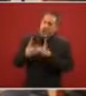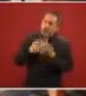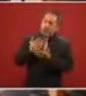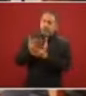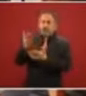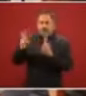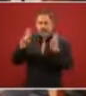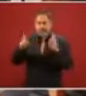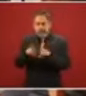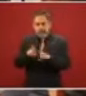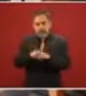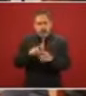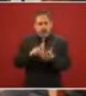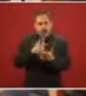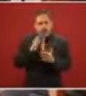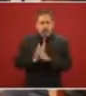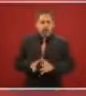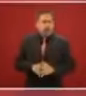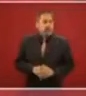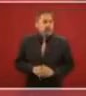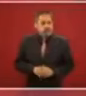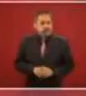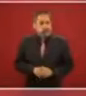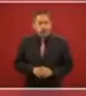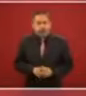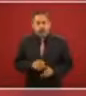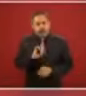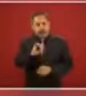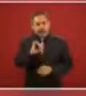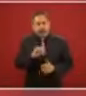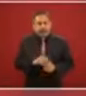favor. Estamos